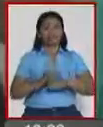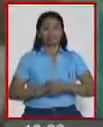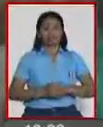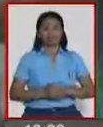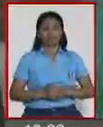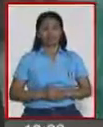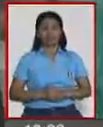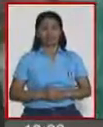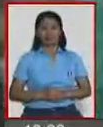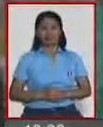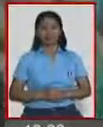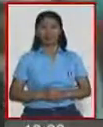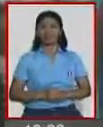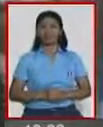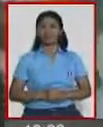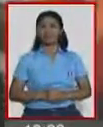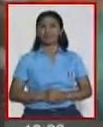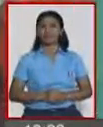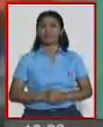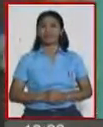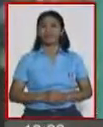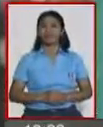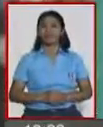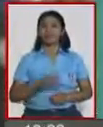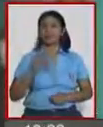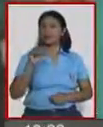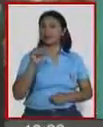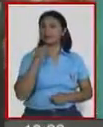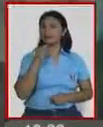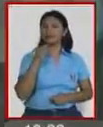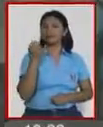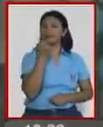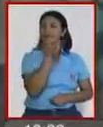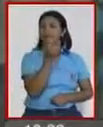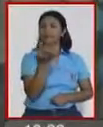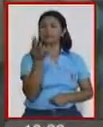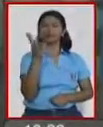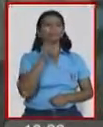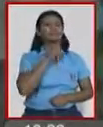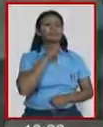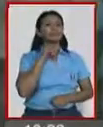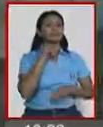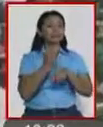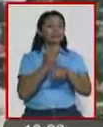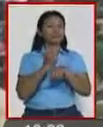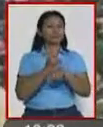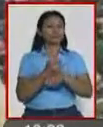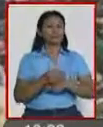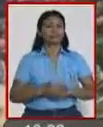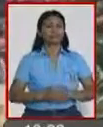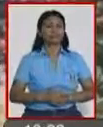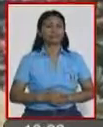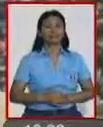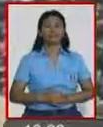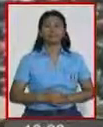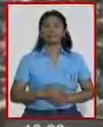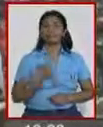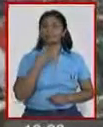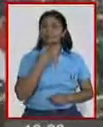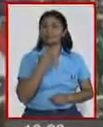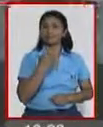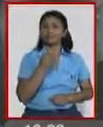del arzobispado. No son todos, son algunos jerarcas de la Iglesia que han